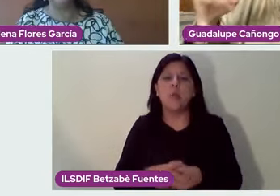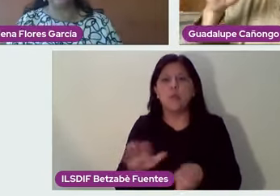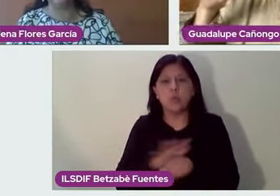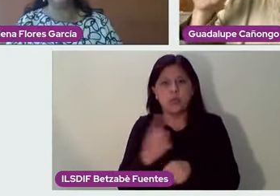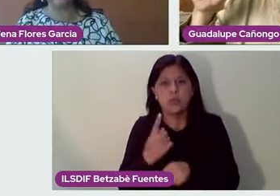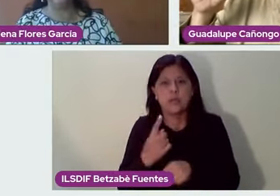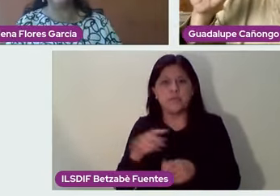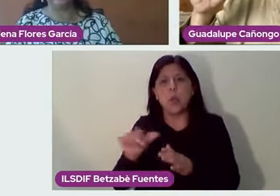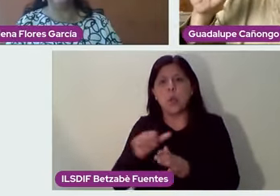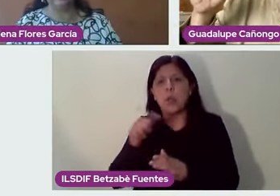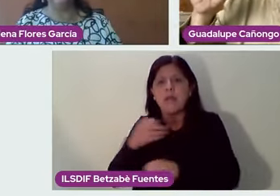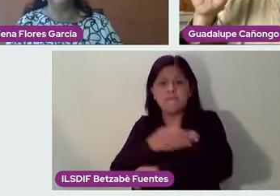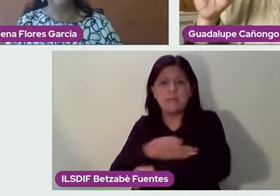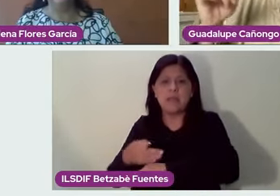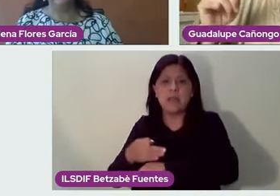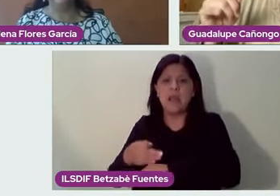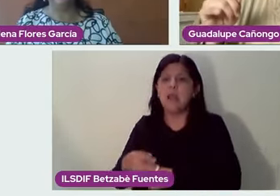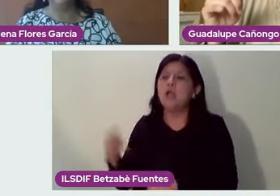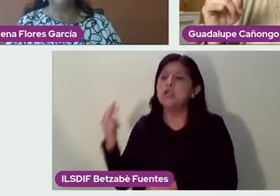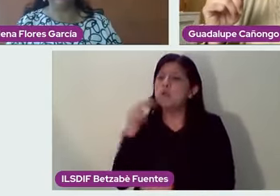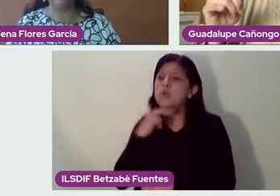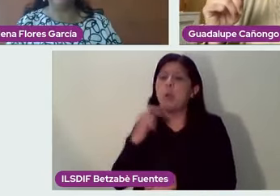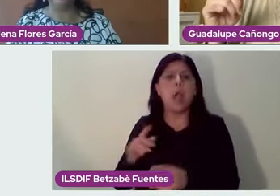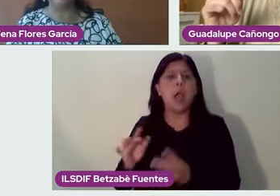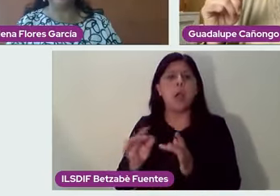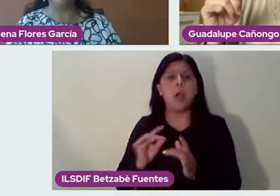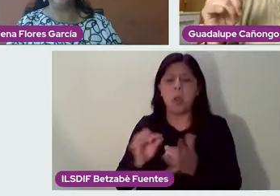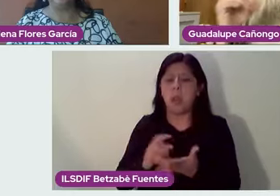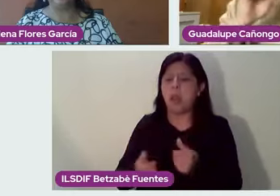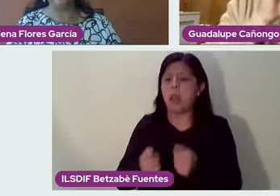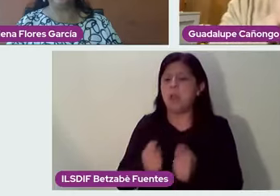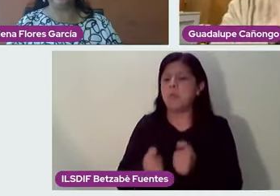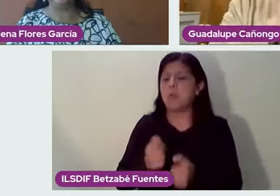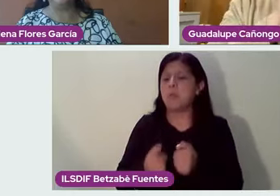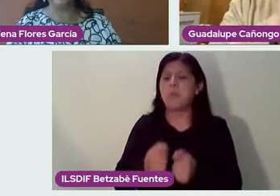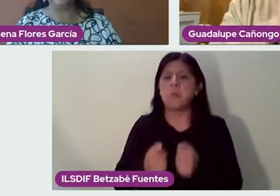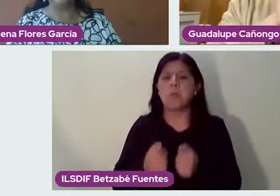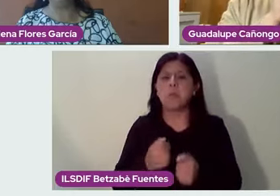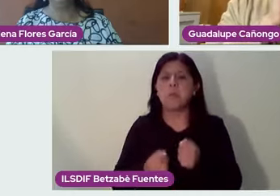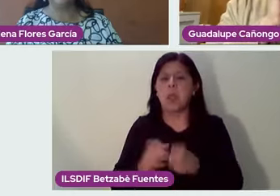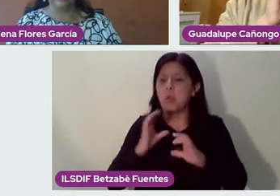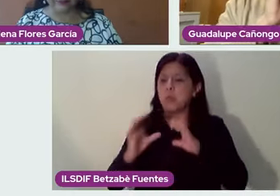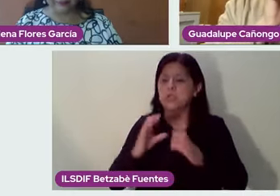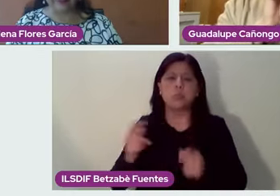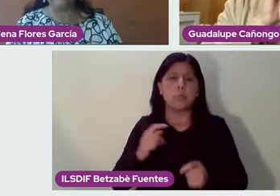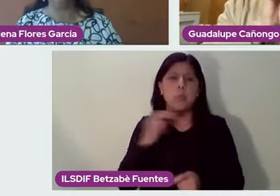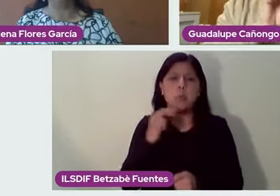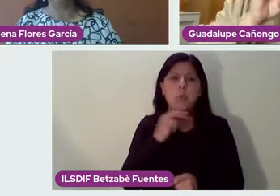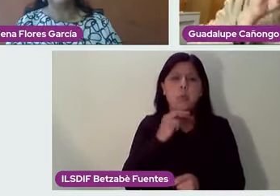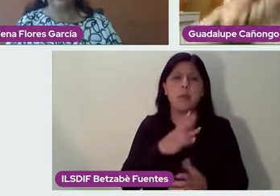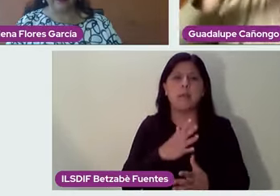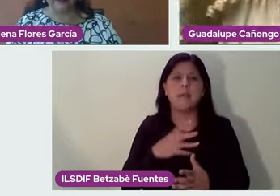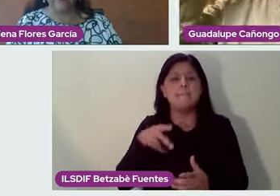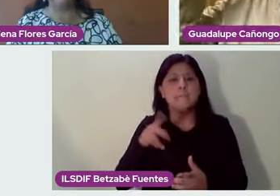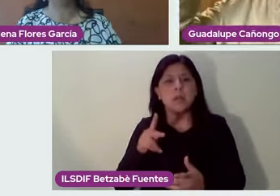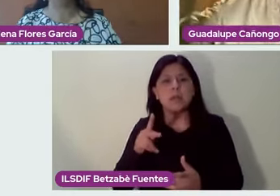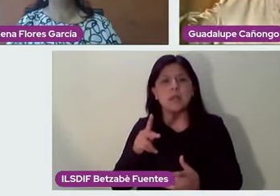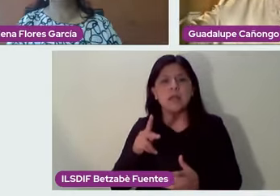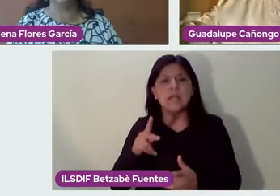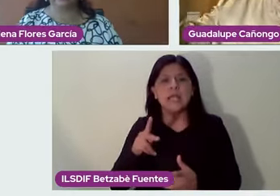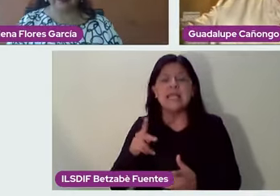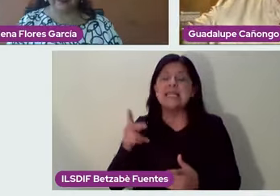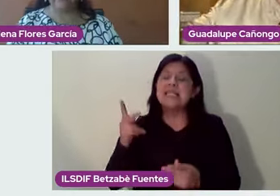familia, rapidísimo, ¿no? Y entonces la persona mayor está apenas contestando un mensajito de escribiendo